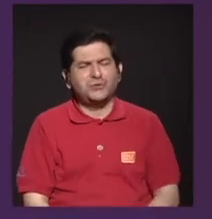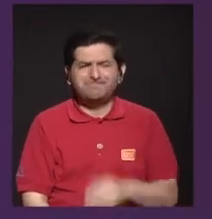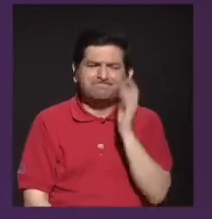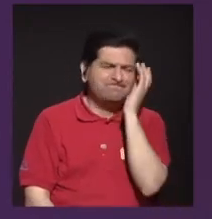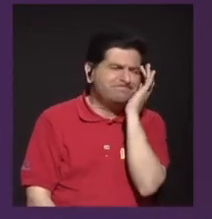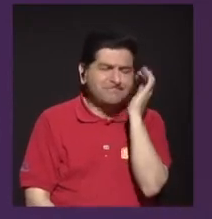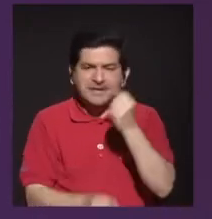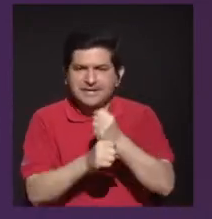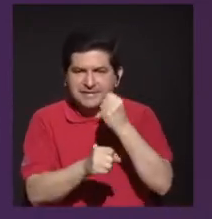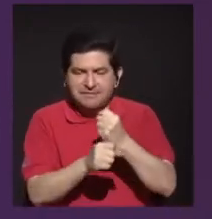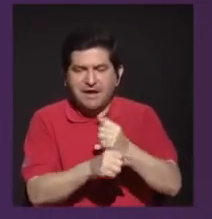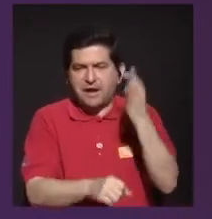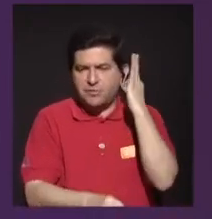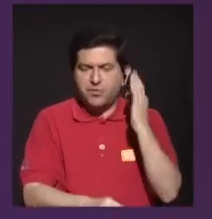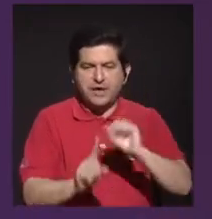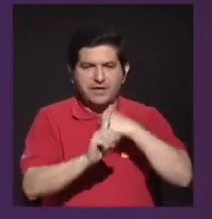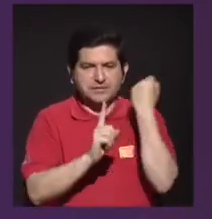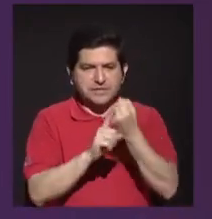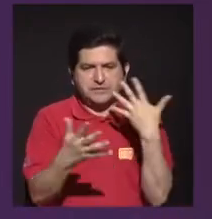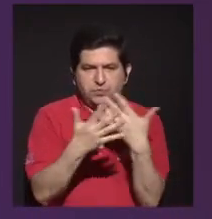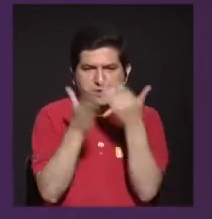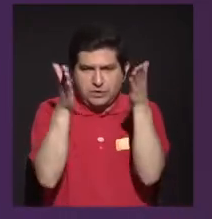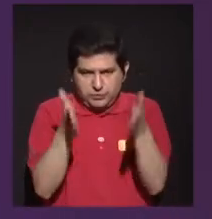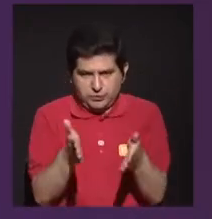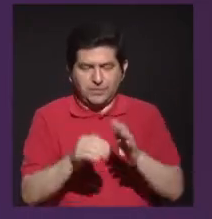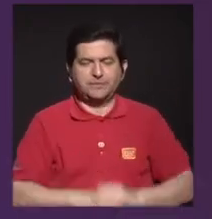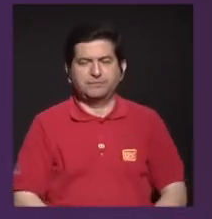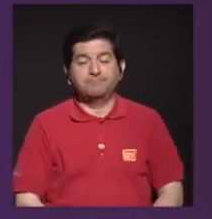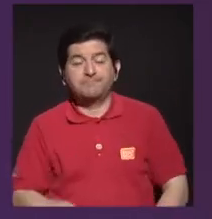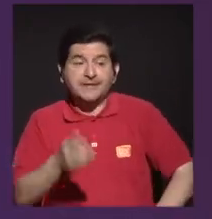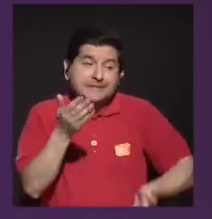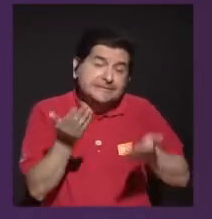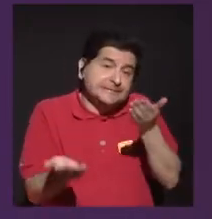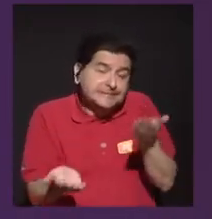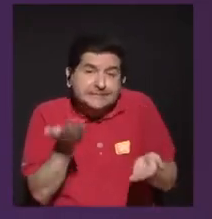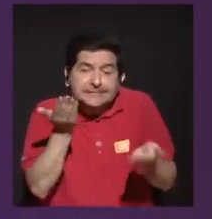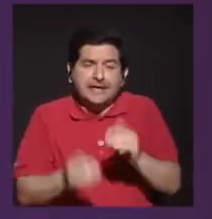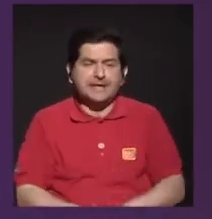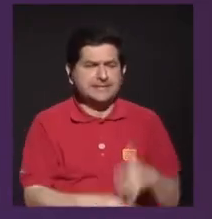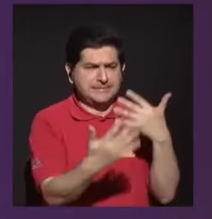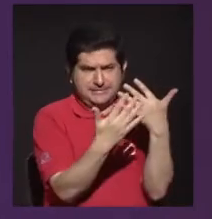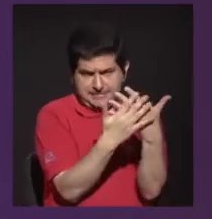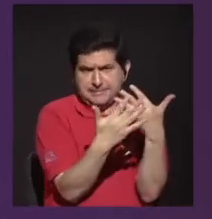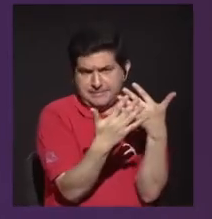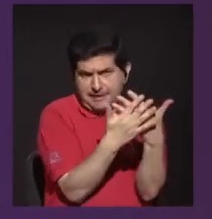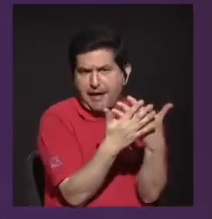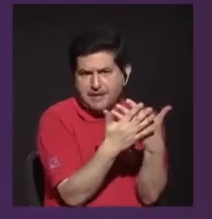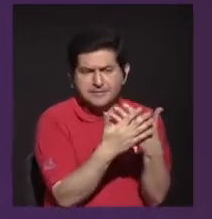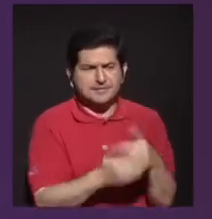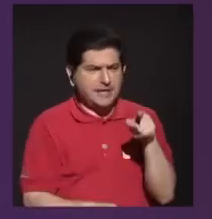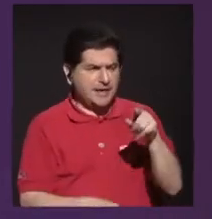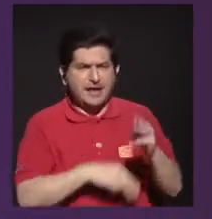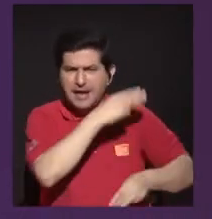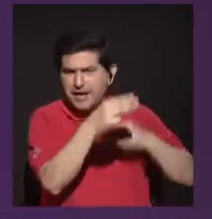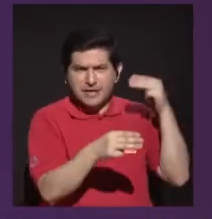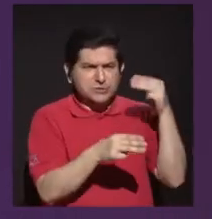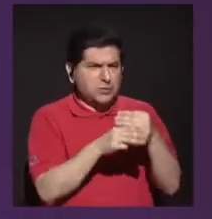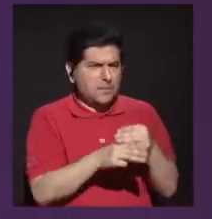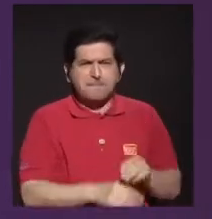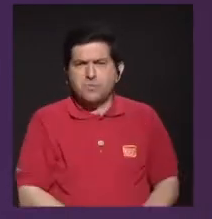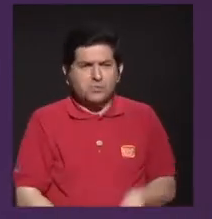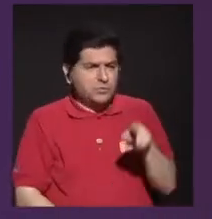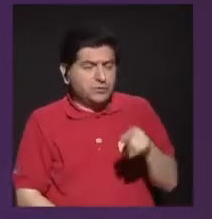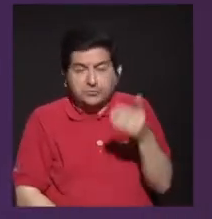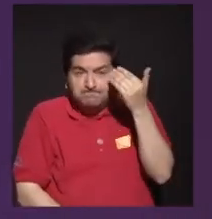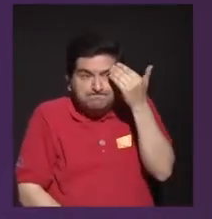querer trabajar con mujeres que estaban en la cárcel. Probablemente las cárceles, claro, es un mundo sumamente enigmático,